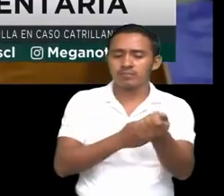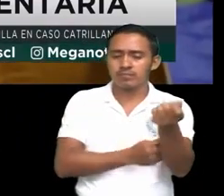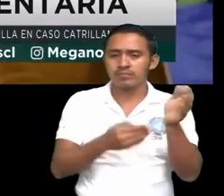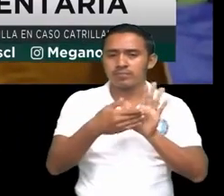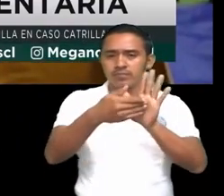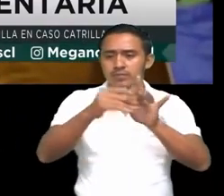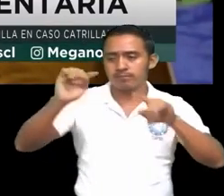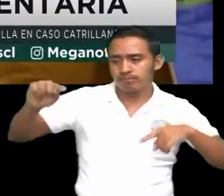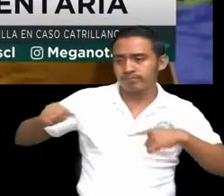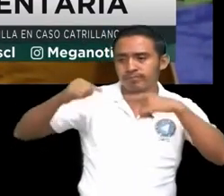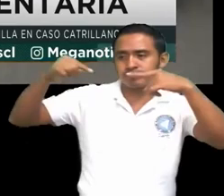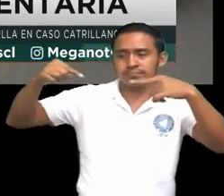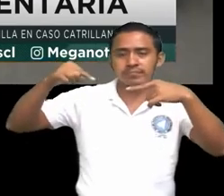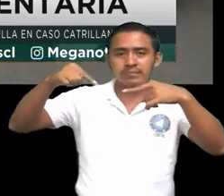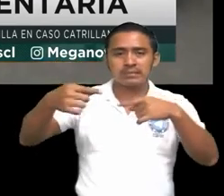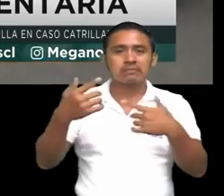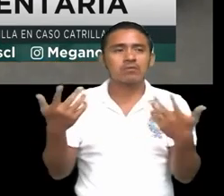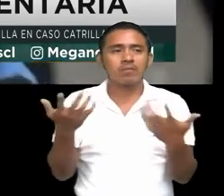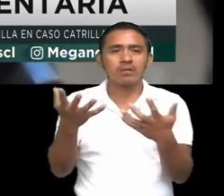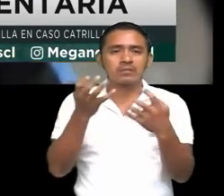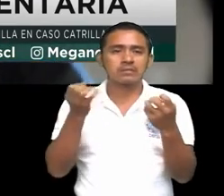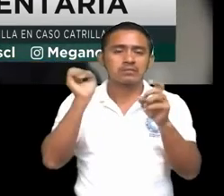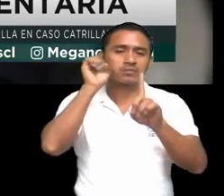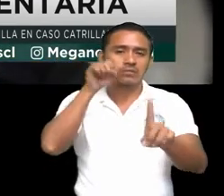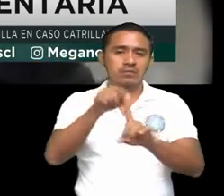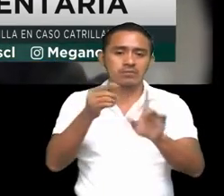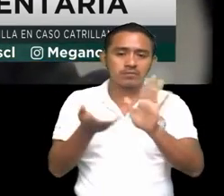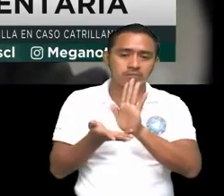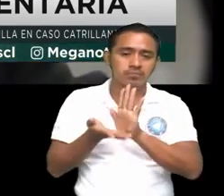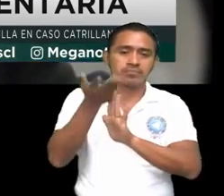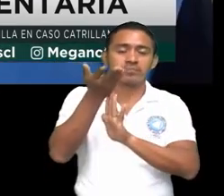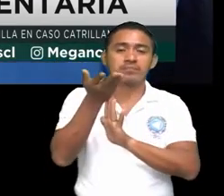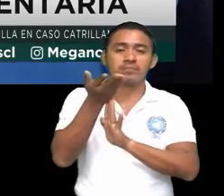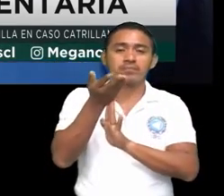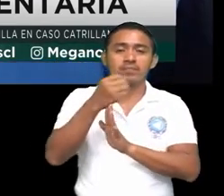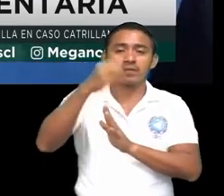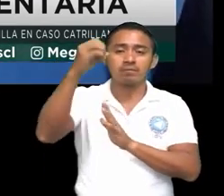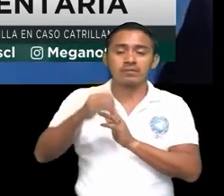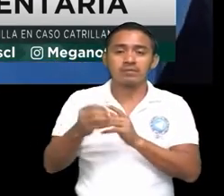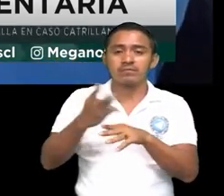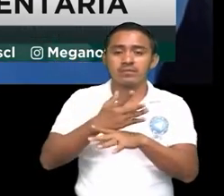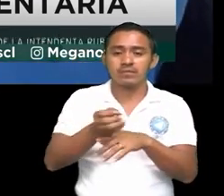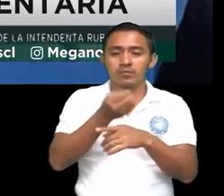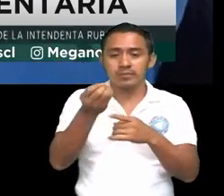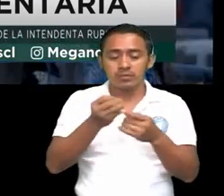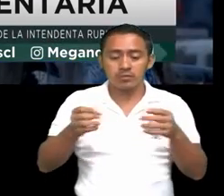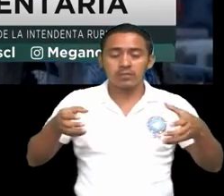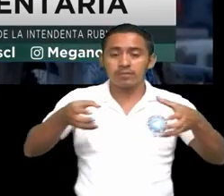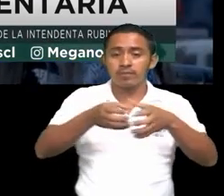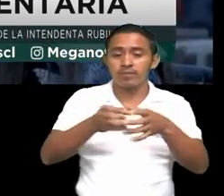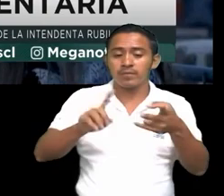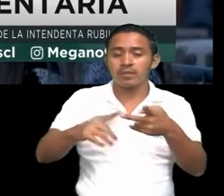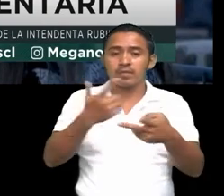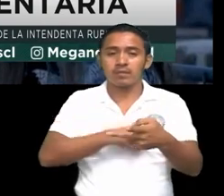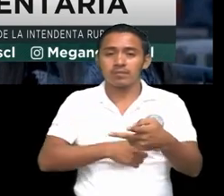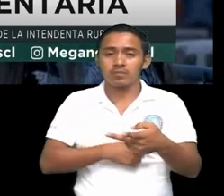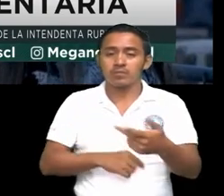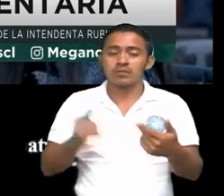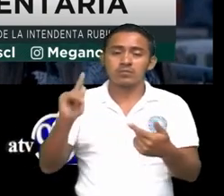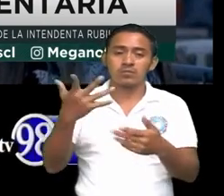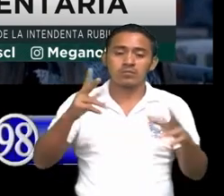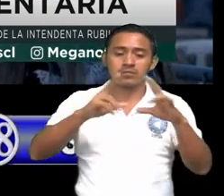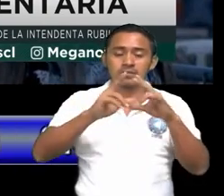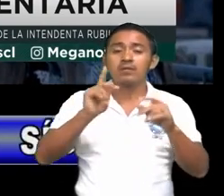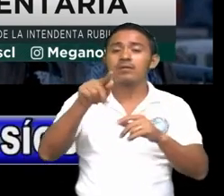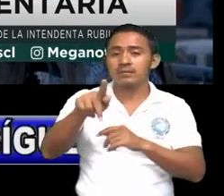la oposición, el cual tiene como objetivo incrementar los insumos en comedores comunitarios y escolares de todo el país, así